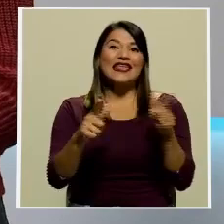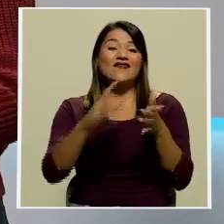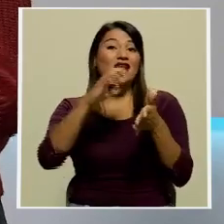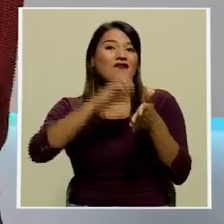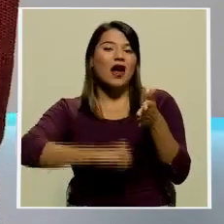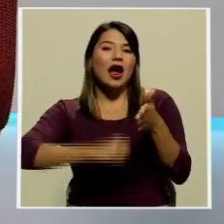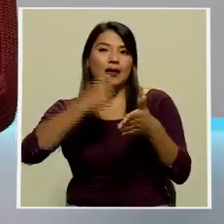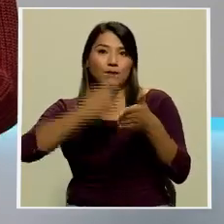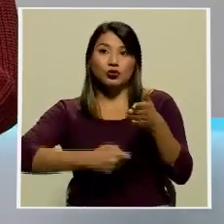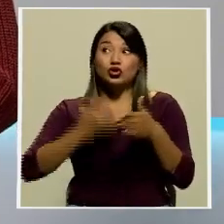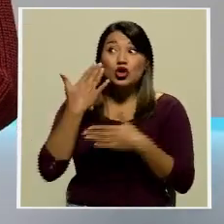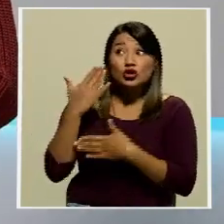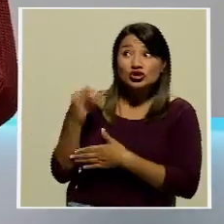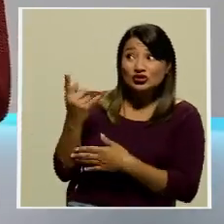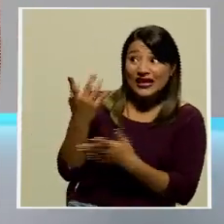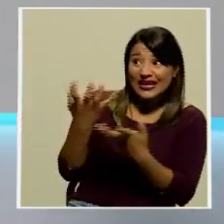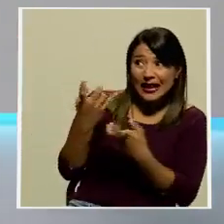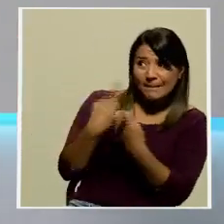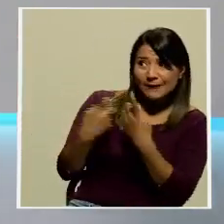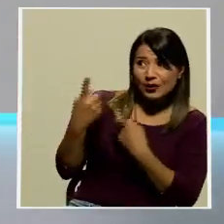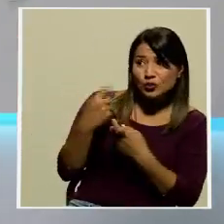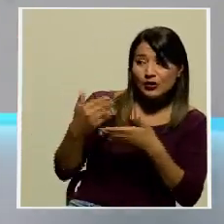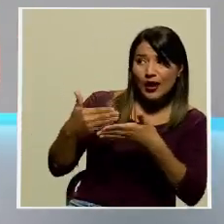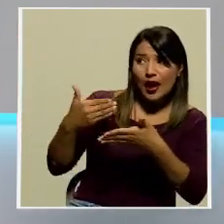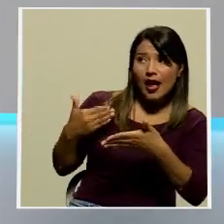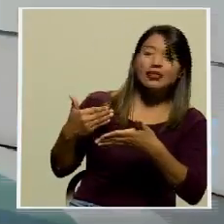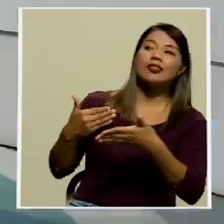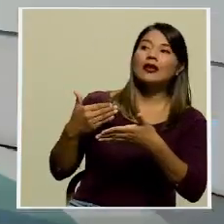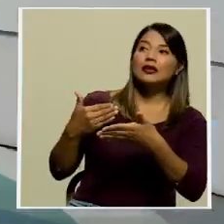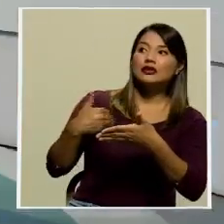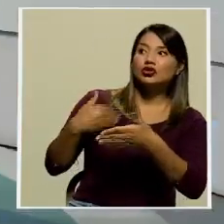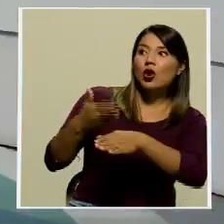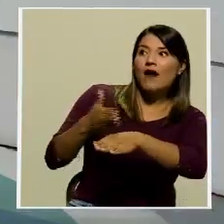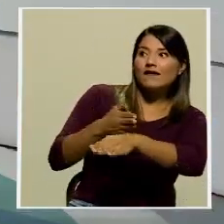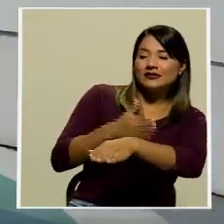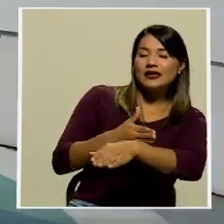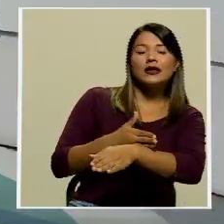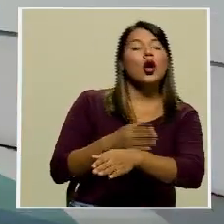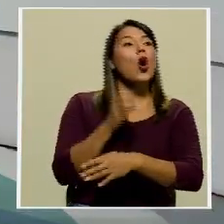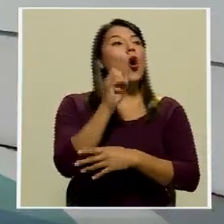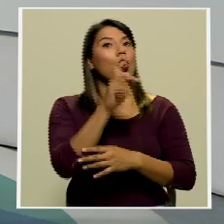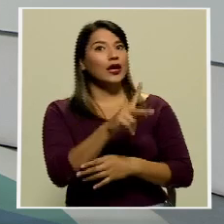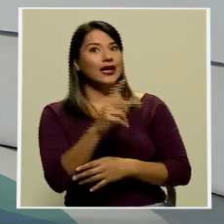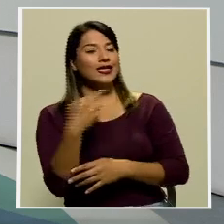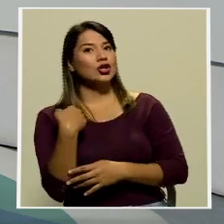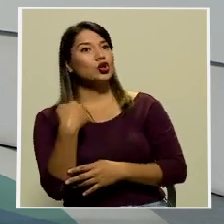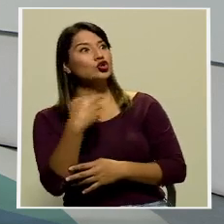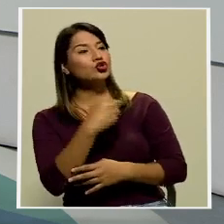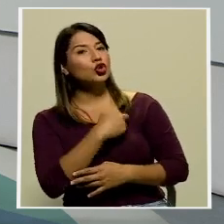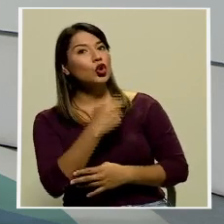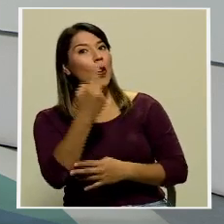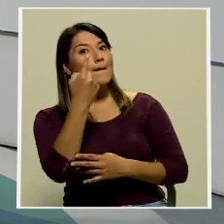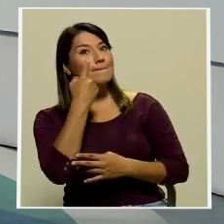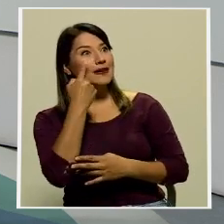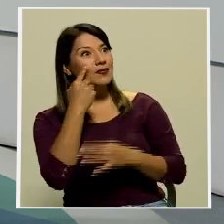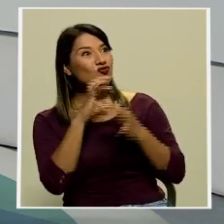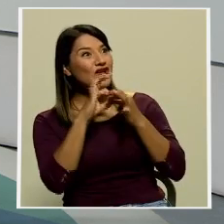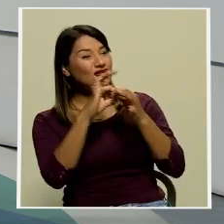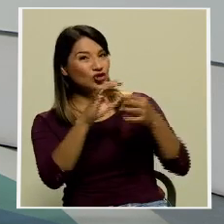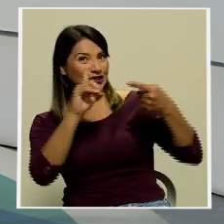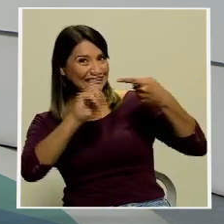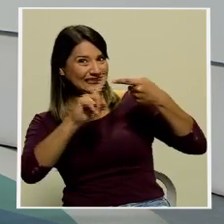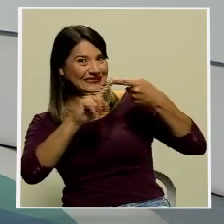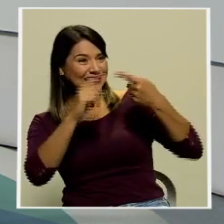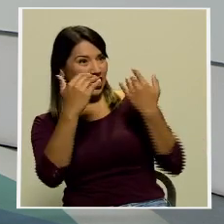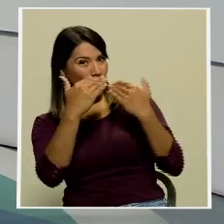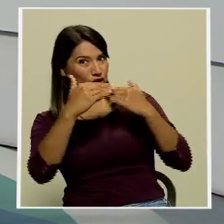alguna pregunta antes de ir avanzando. Ir avanzando, lo que vamos viendo ahora es lo que tiene que ver con contención del gasto.